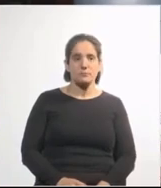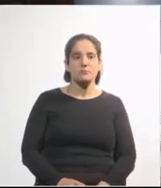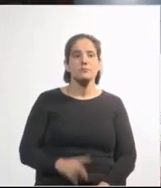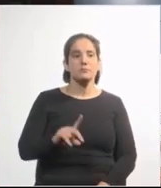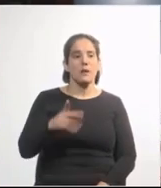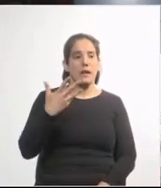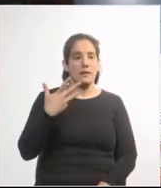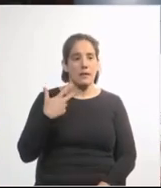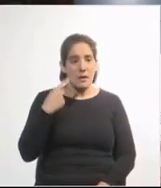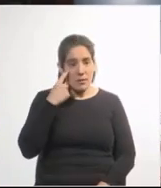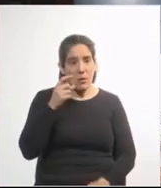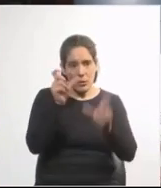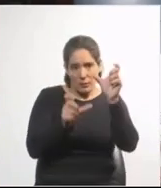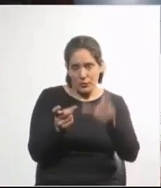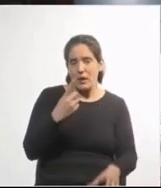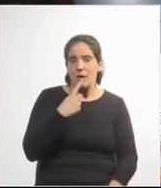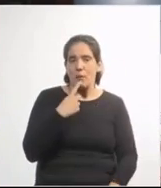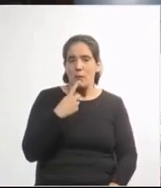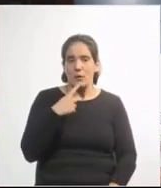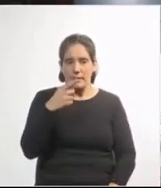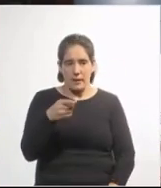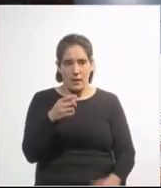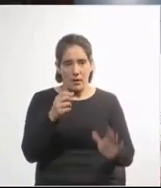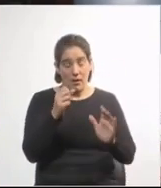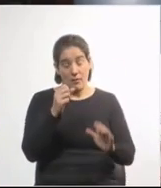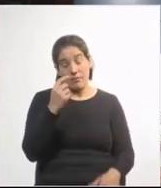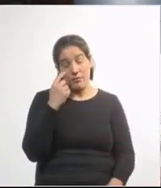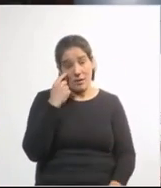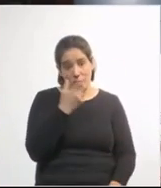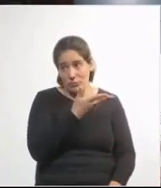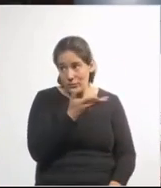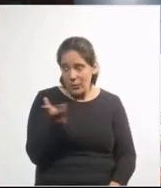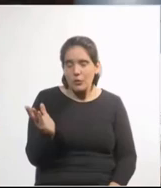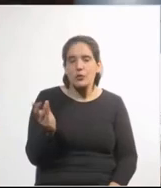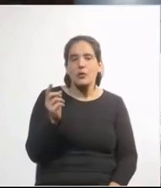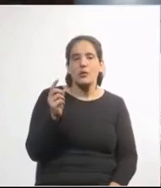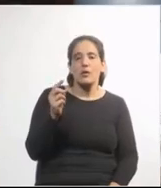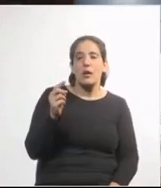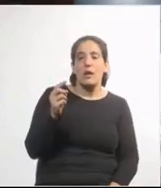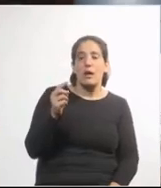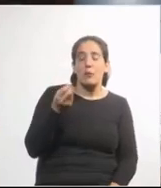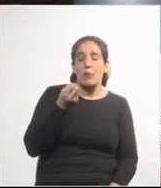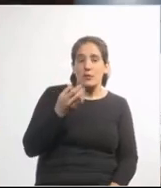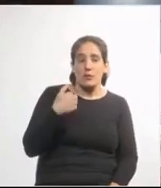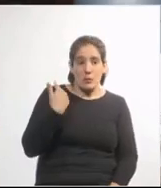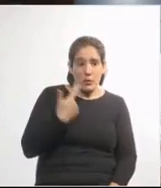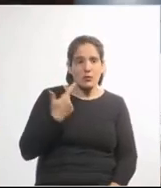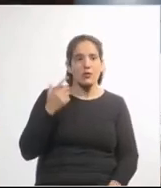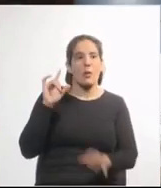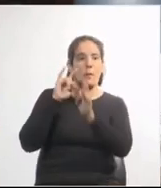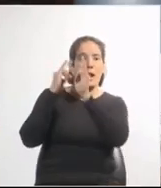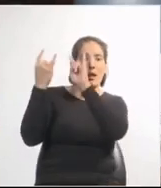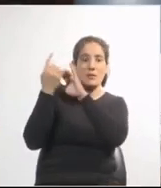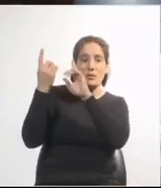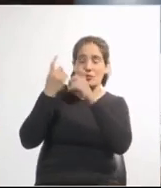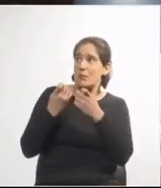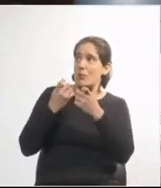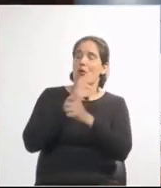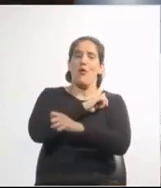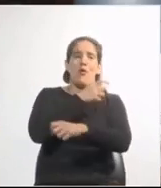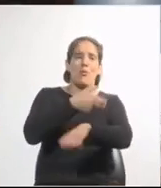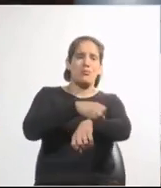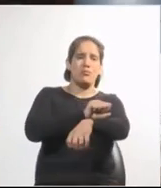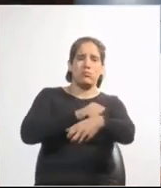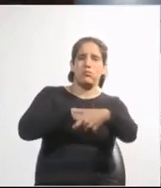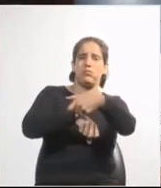de destacados actores políticos sobre el sistema de justicia, imponen al Poder Ejecutivo y al Parlamento realizar los máximos esfuerzos para